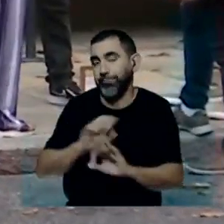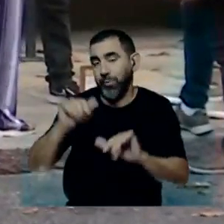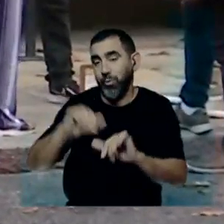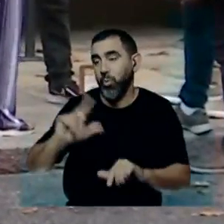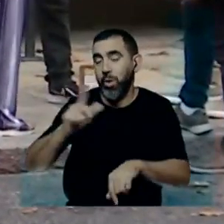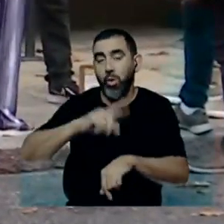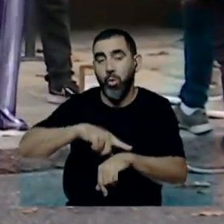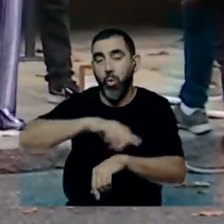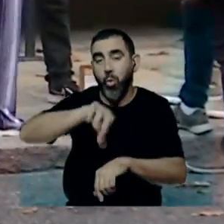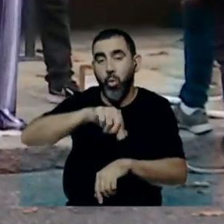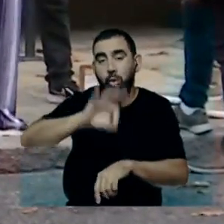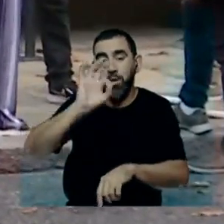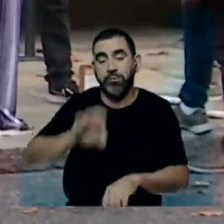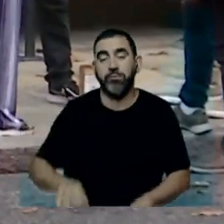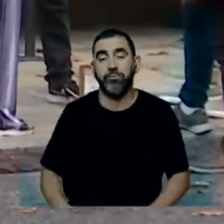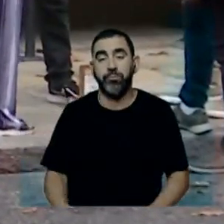quedó sin posibilidad de elegir estas horas.